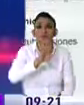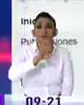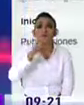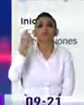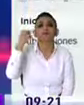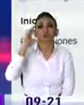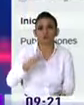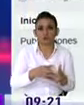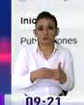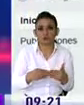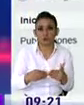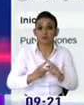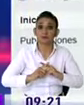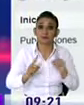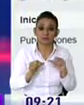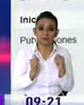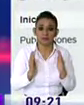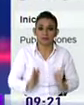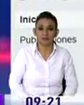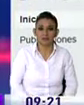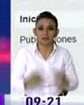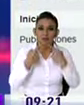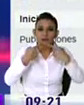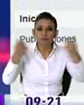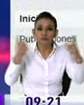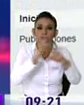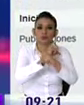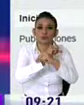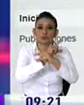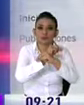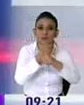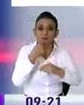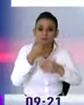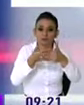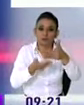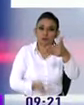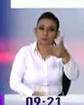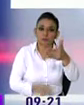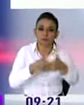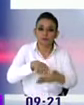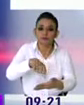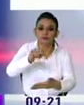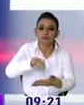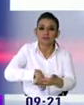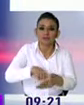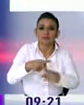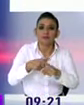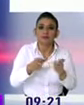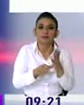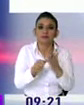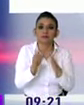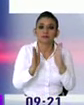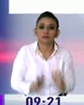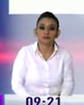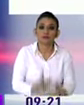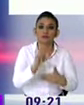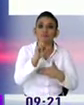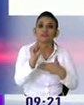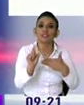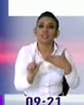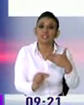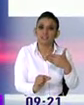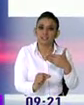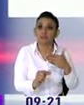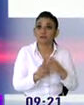Sin embargo, Aguiñaga, a través de la publicación en redes sociales de un documento que estaría firmado por el entonces ministro de Finanzas, Fausto